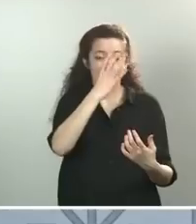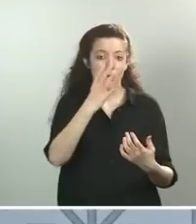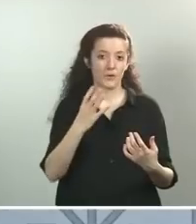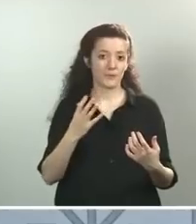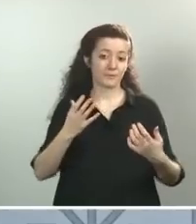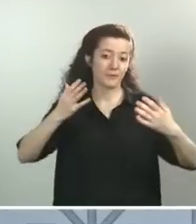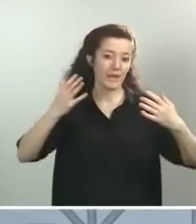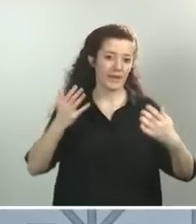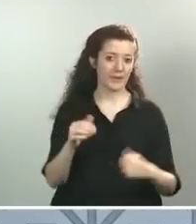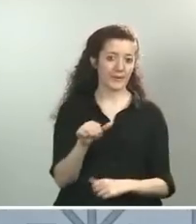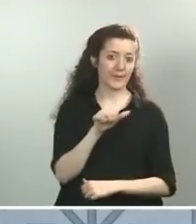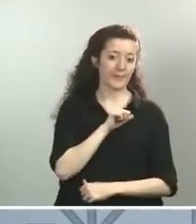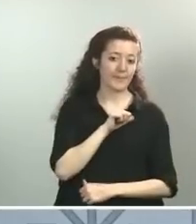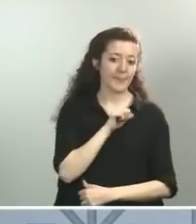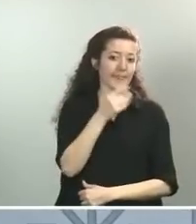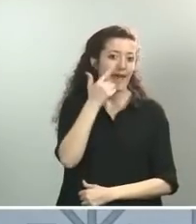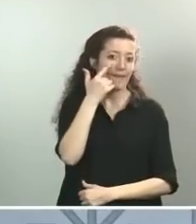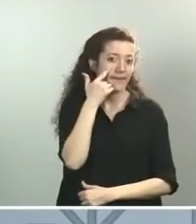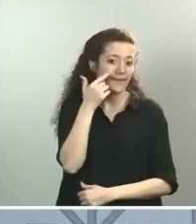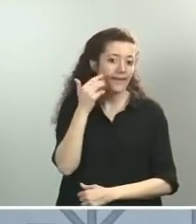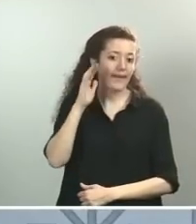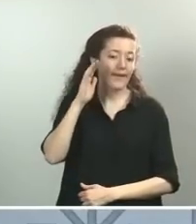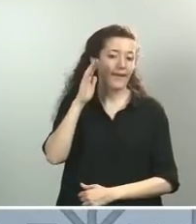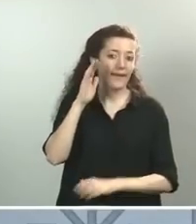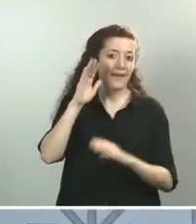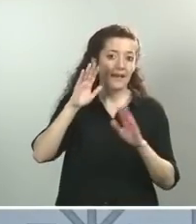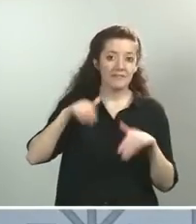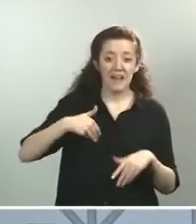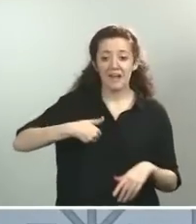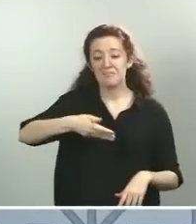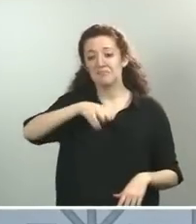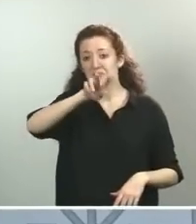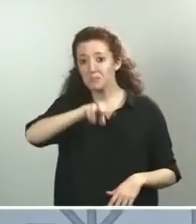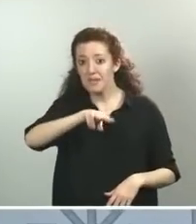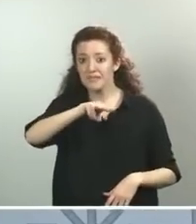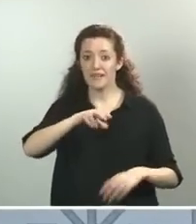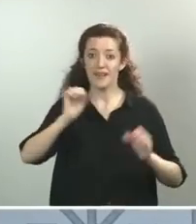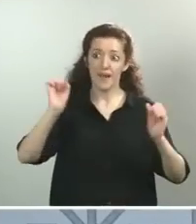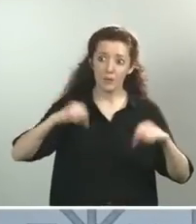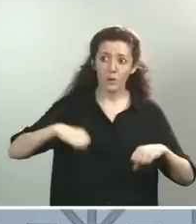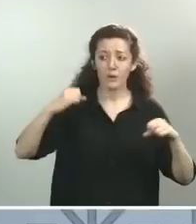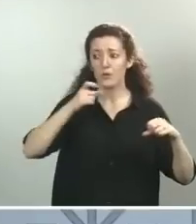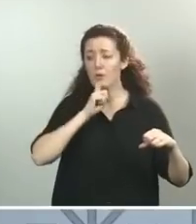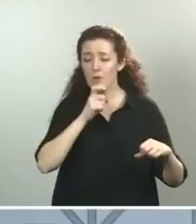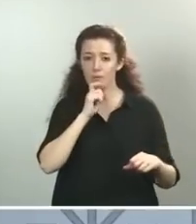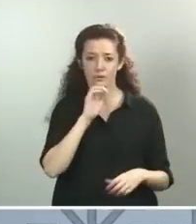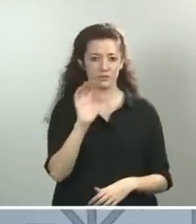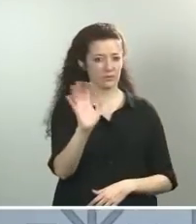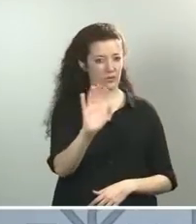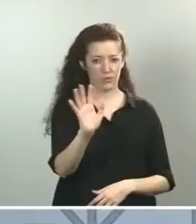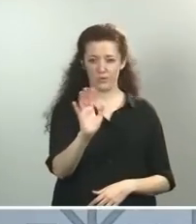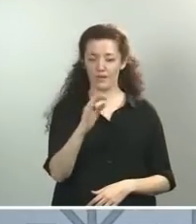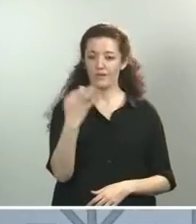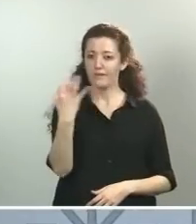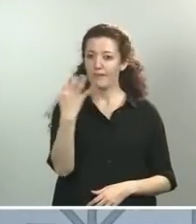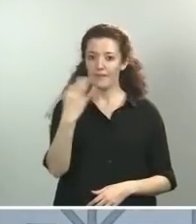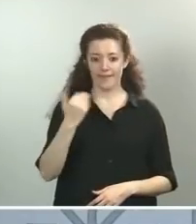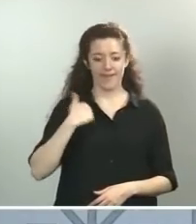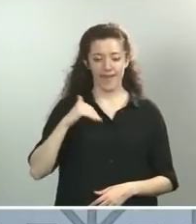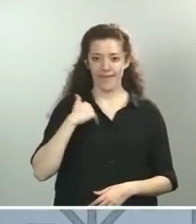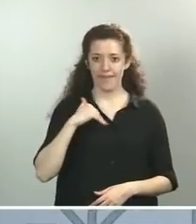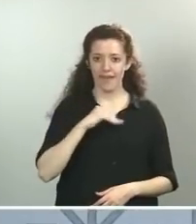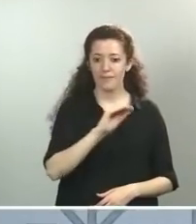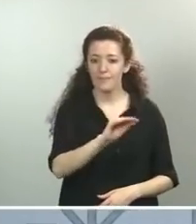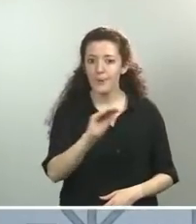hasta que finalmente nos pongamos de acordo dentro de dos meses, cando já o curso haya fracasado, non, hai que consultar, hablar, diseñar,